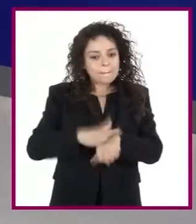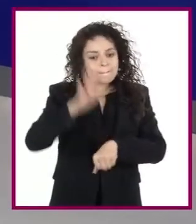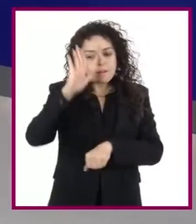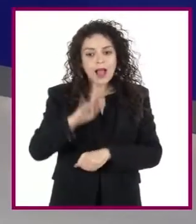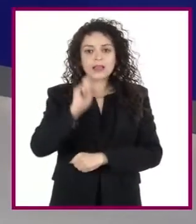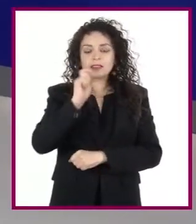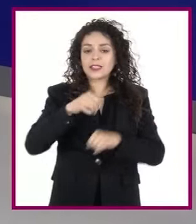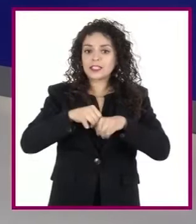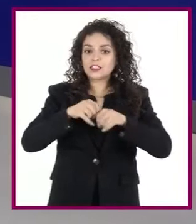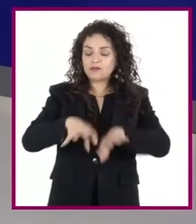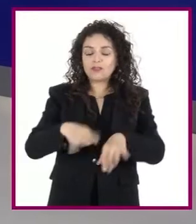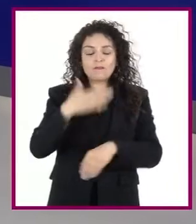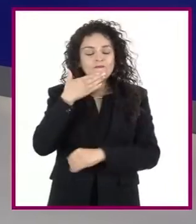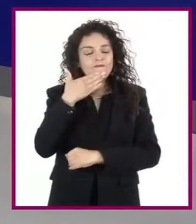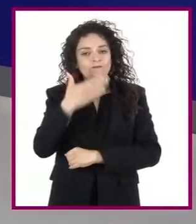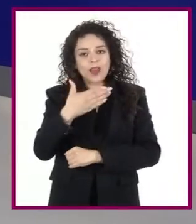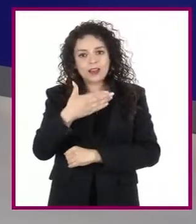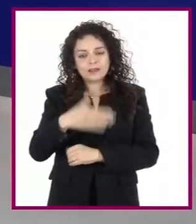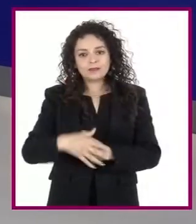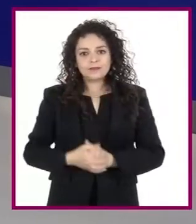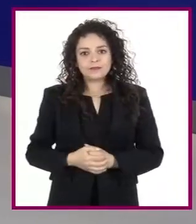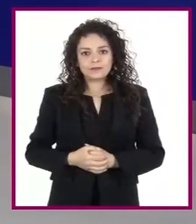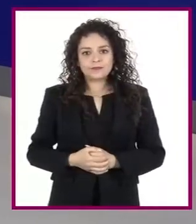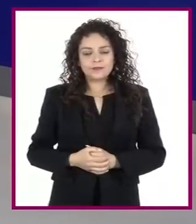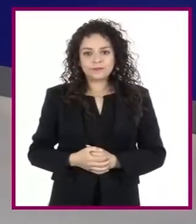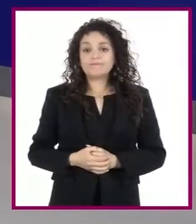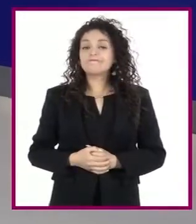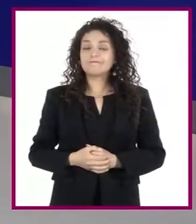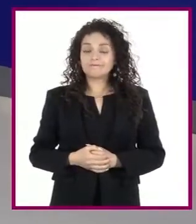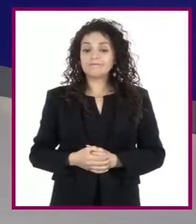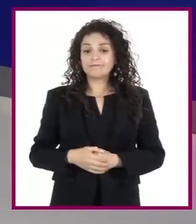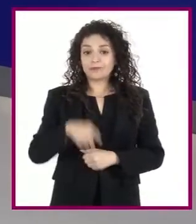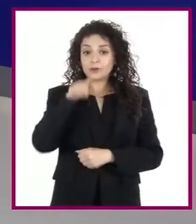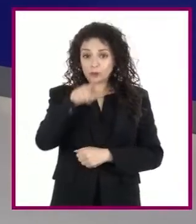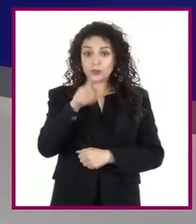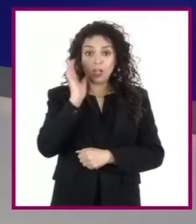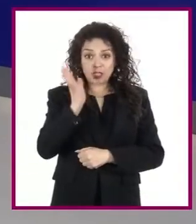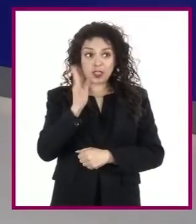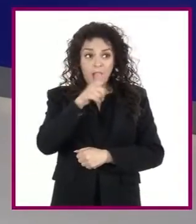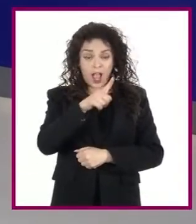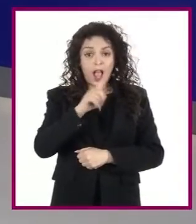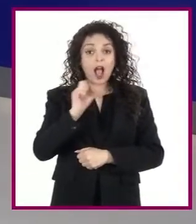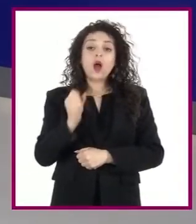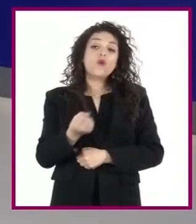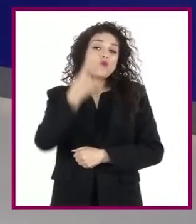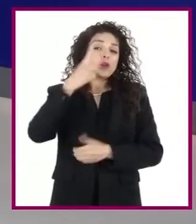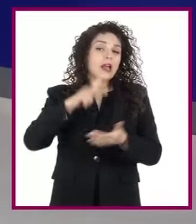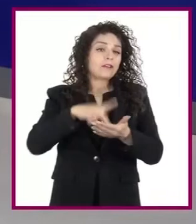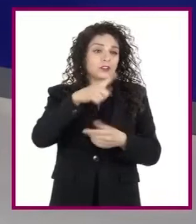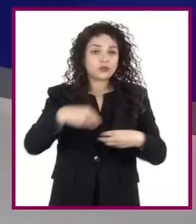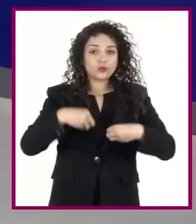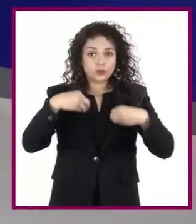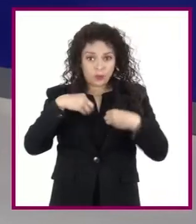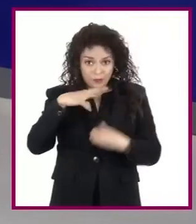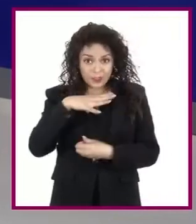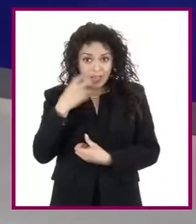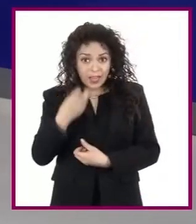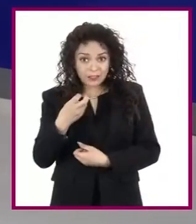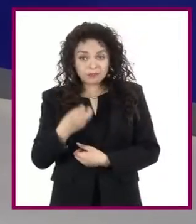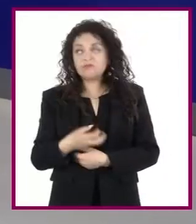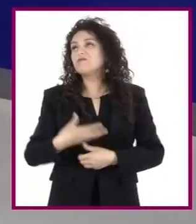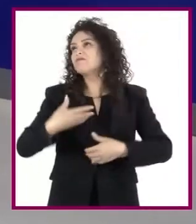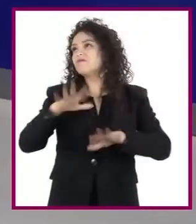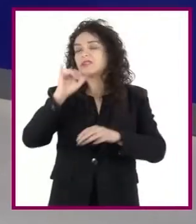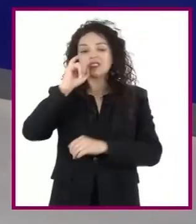información correcta? ¿Te has enfrentado a alguna situación de esa naturaleza? Uy, profesora, demasiadas